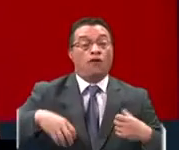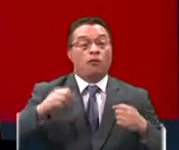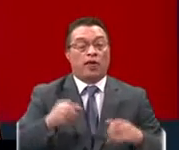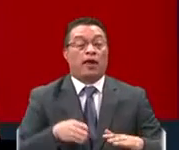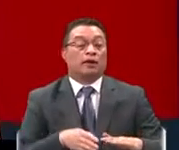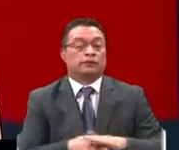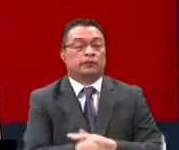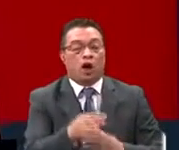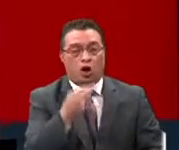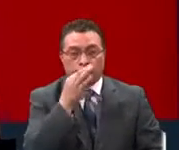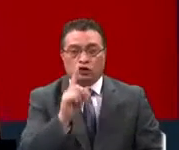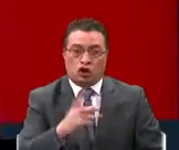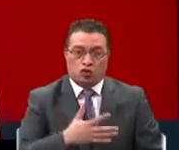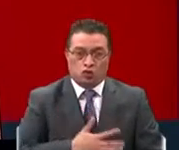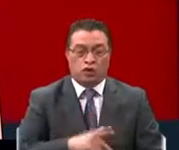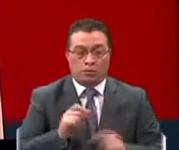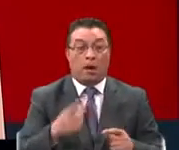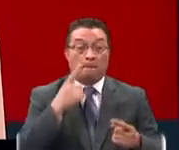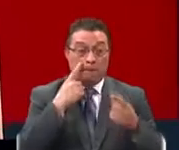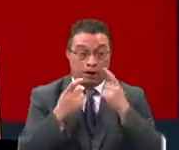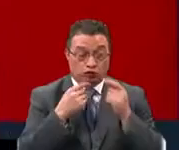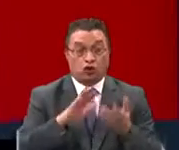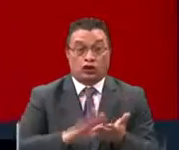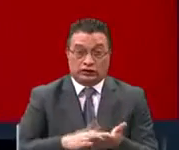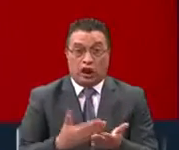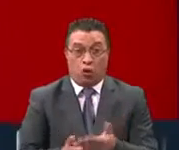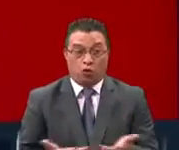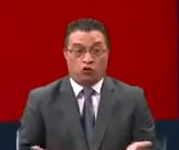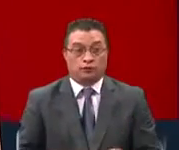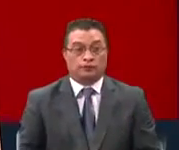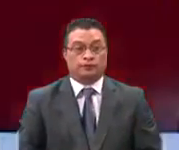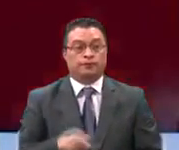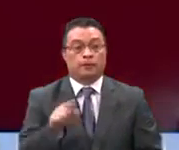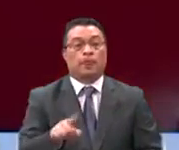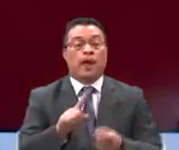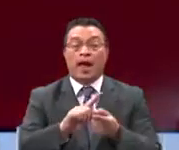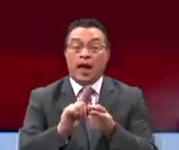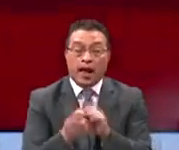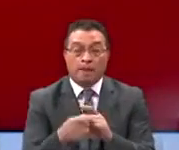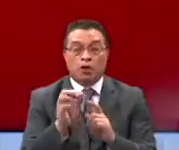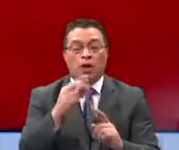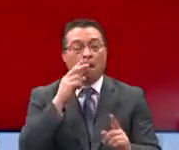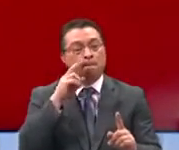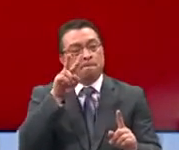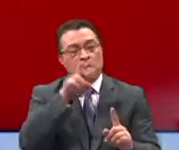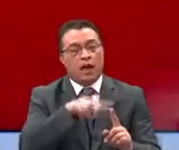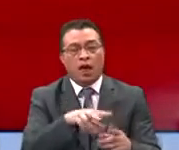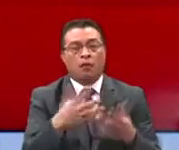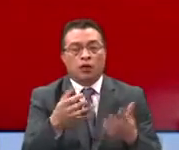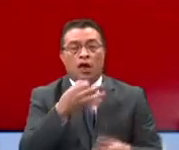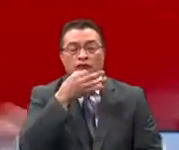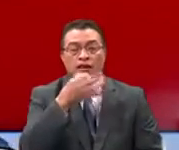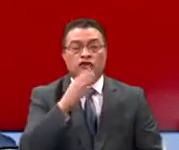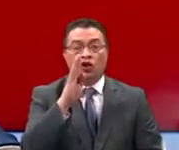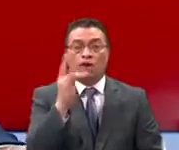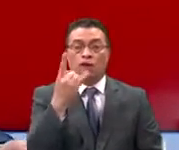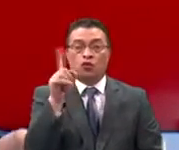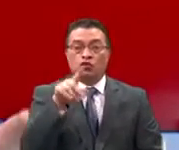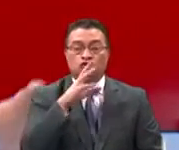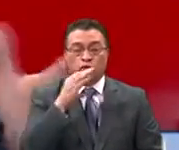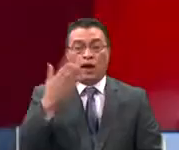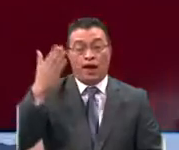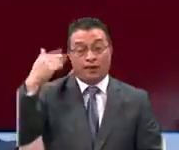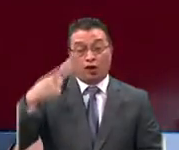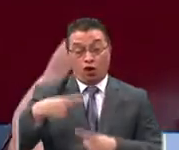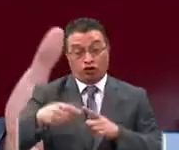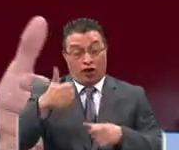acceso al consumo, porque lo consideramos riesgoso para la salud. Ahora, le preguntaba respecto al cambio de foco, porque Patricio Bustos se distancia de alguna manera respecto a